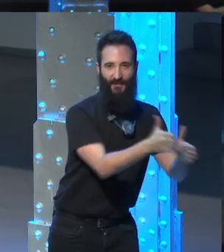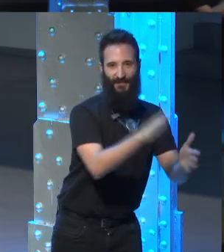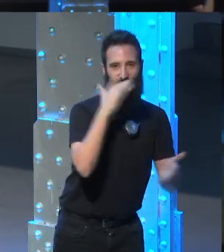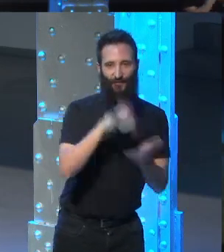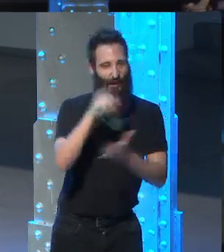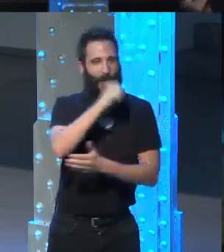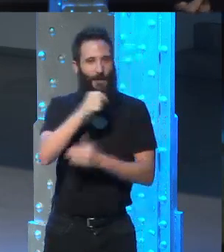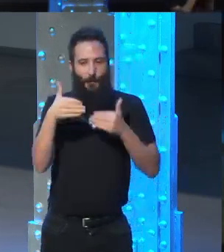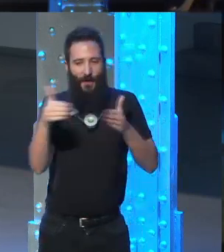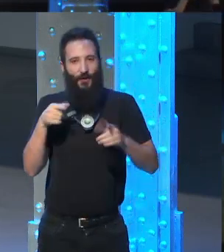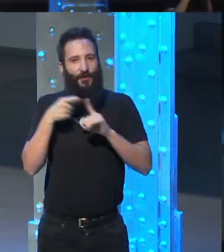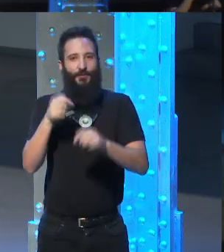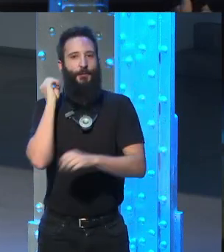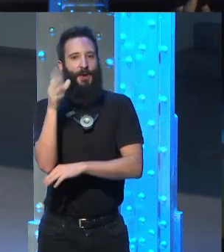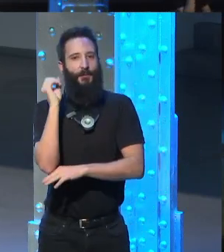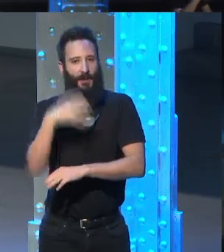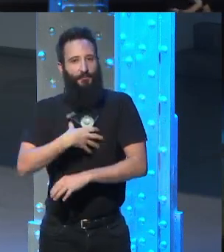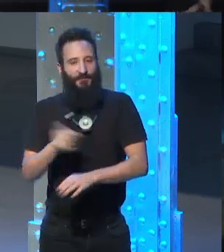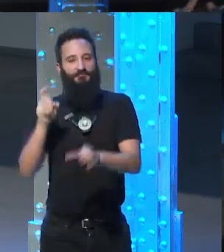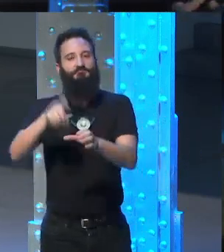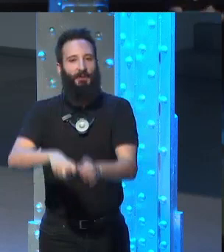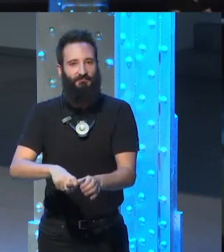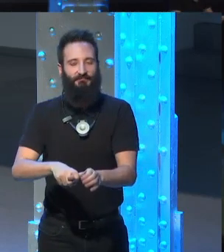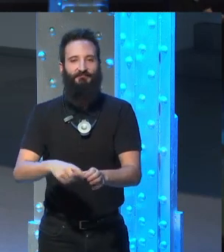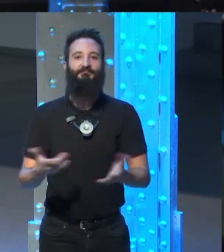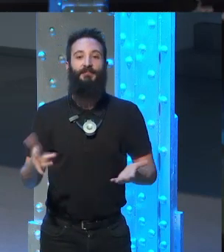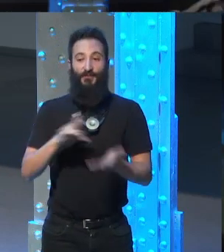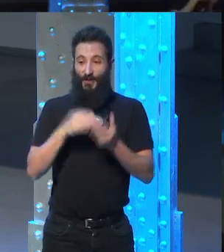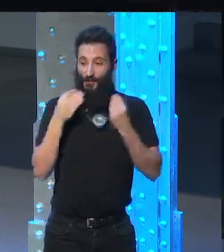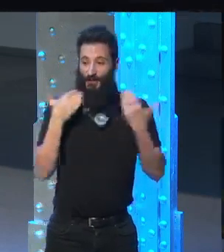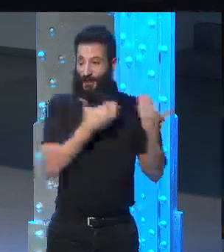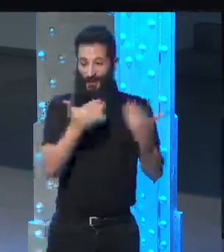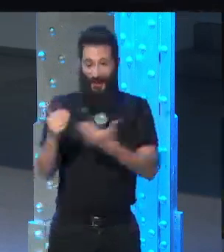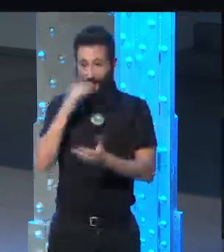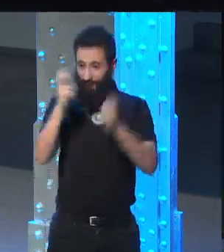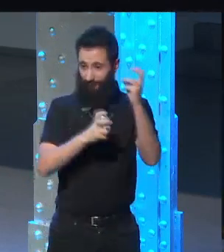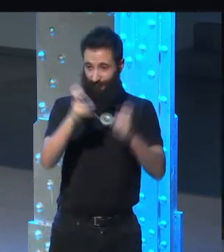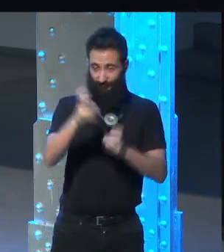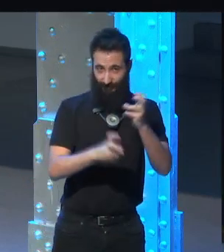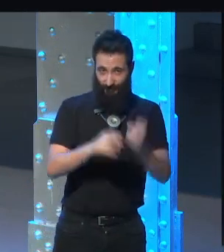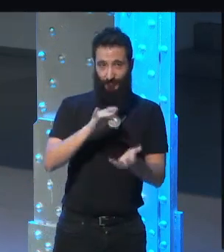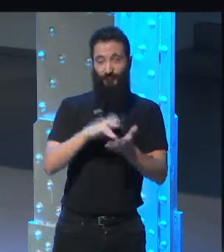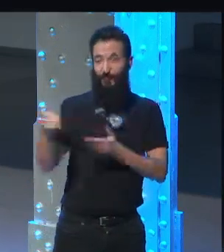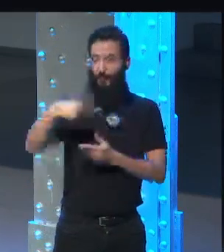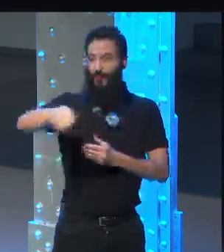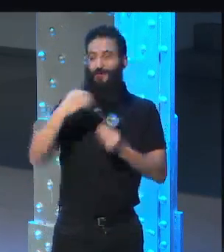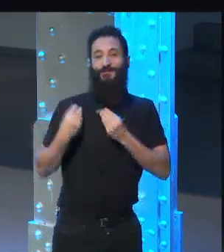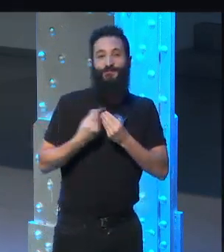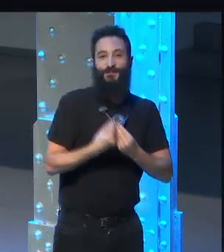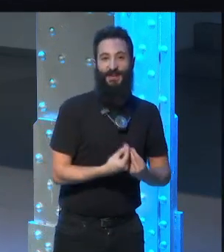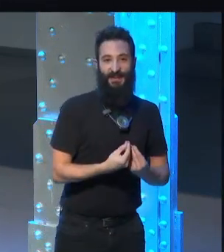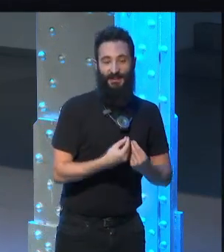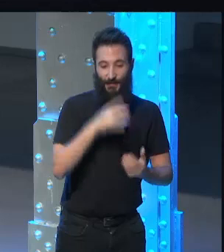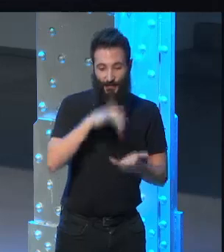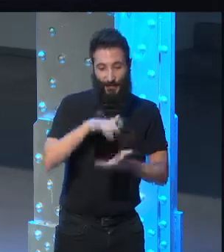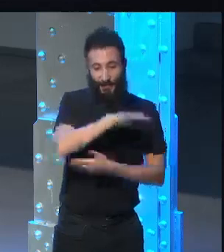micro abierto para que participes con nosotros. Muchísimas gracias por estar aquí, por acompañarnos en